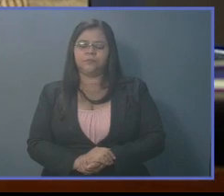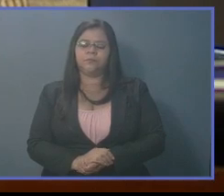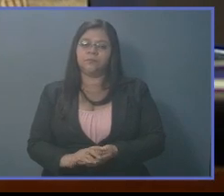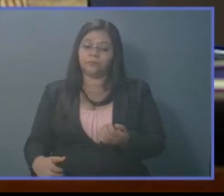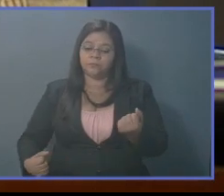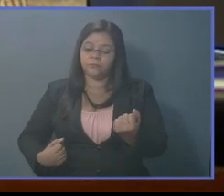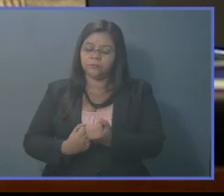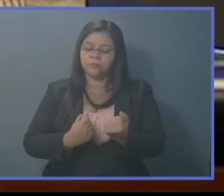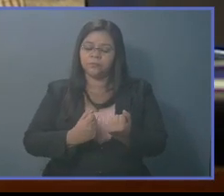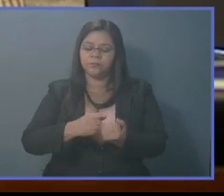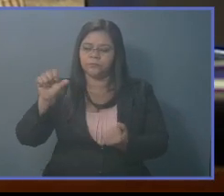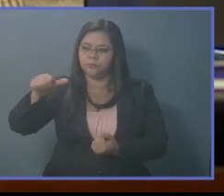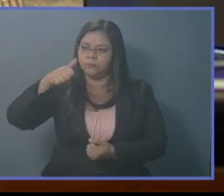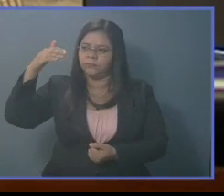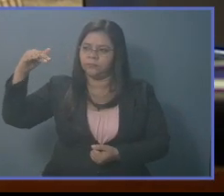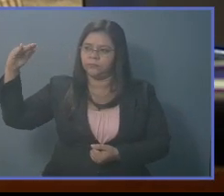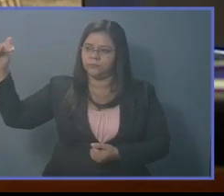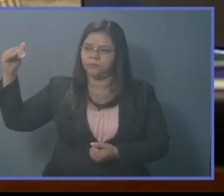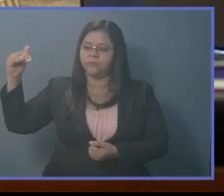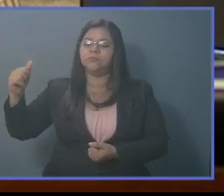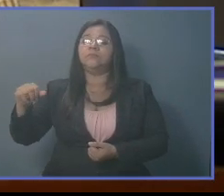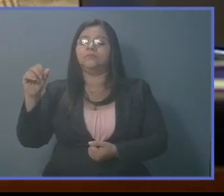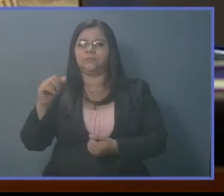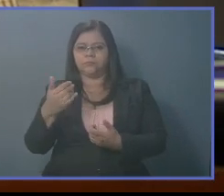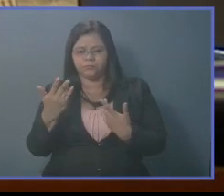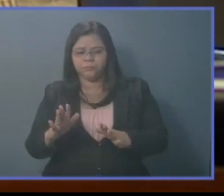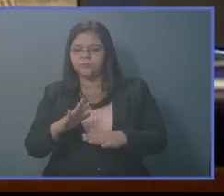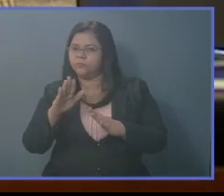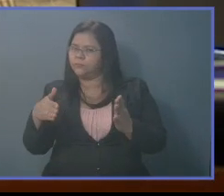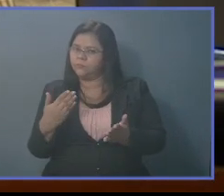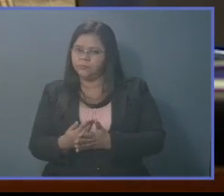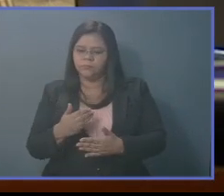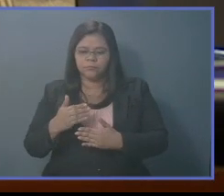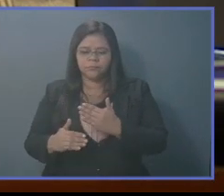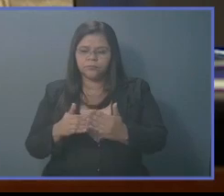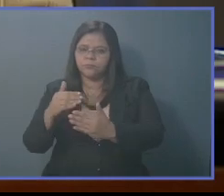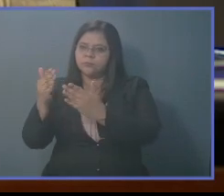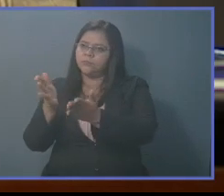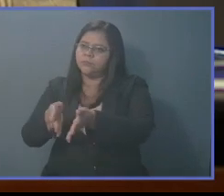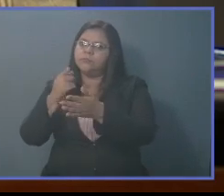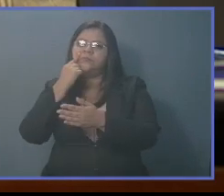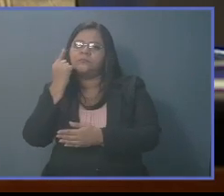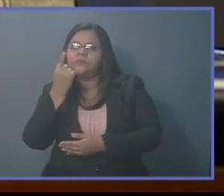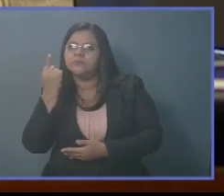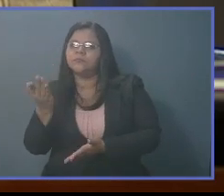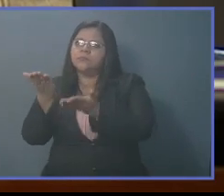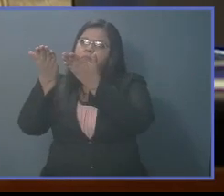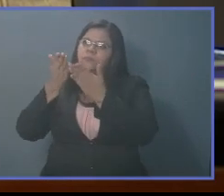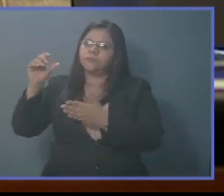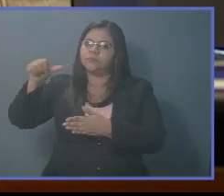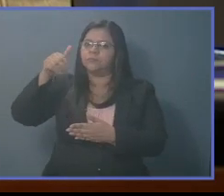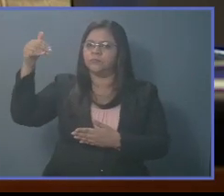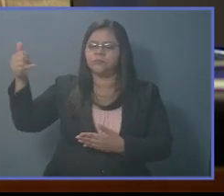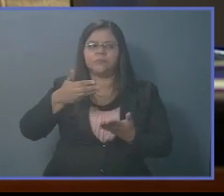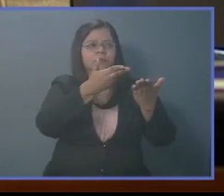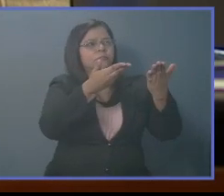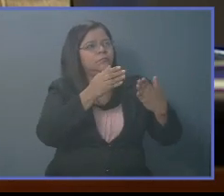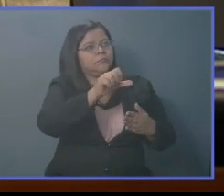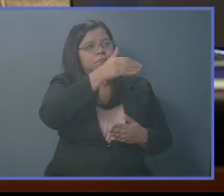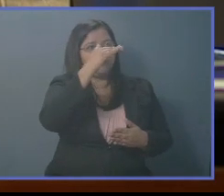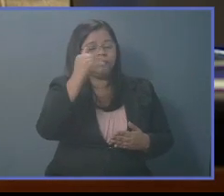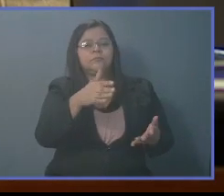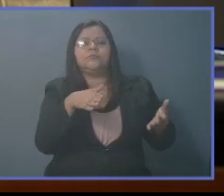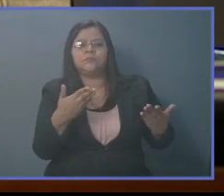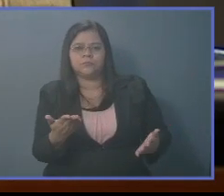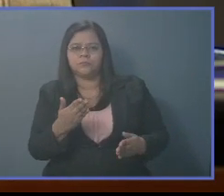Asistencia humanitaria internacional, artículo 7. Actívese los mecanismos de gestión de asistencia humanitaria internacional para disponer de todos los recursos necesarios para prevenir